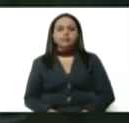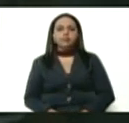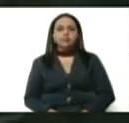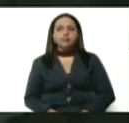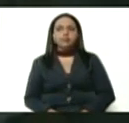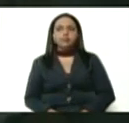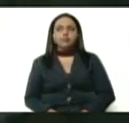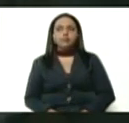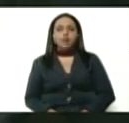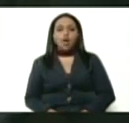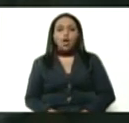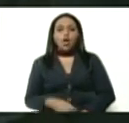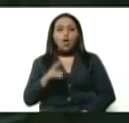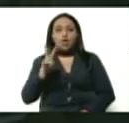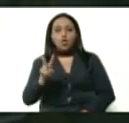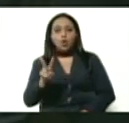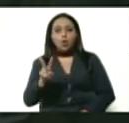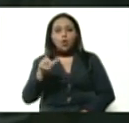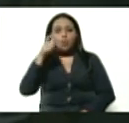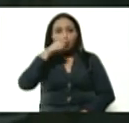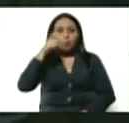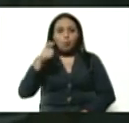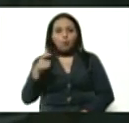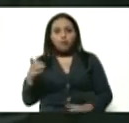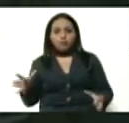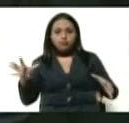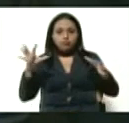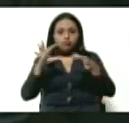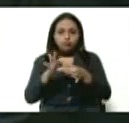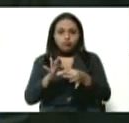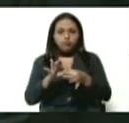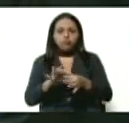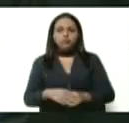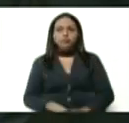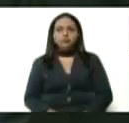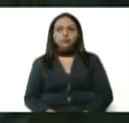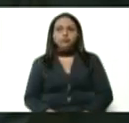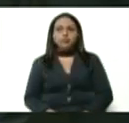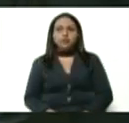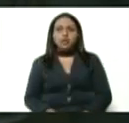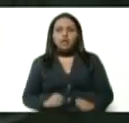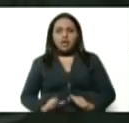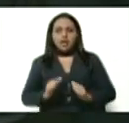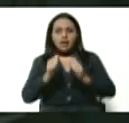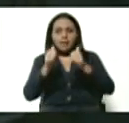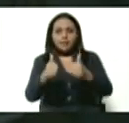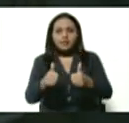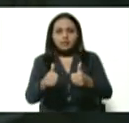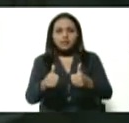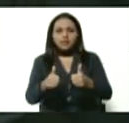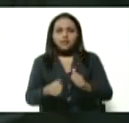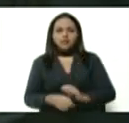Ambas partes, partiendo de este nuevo aniversario,